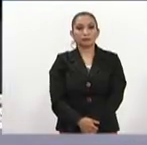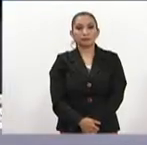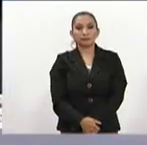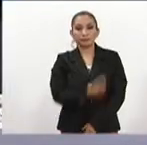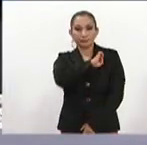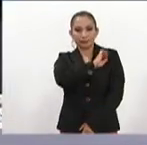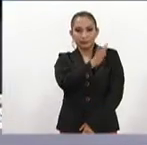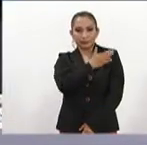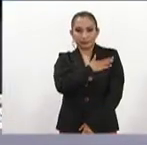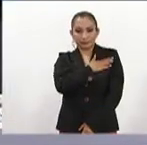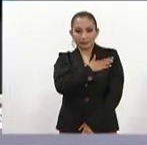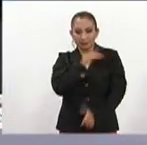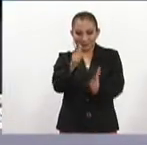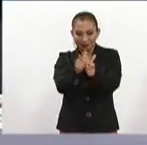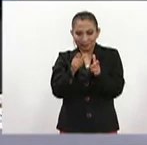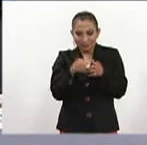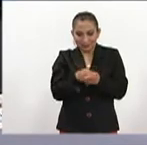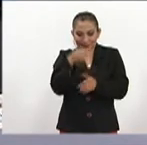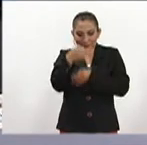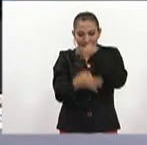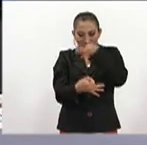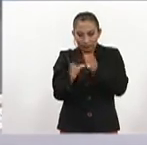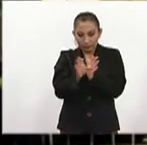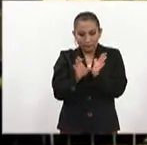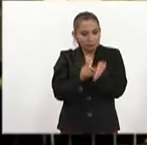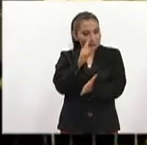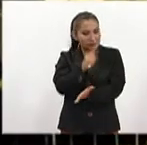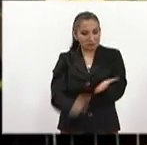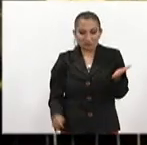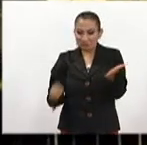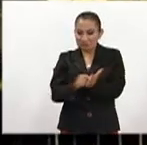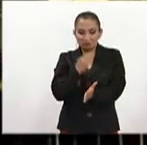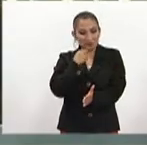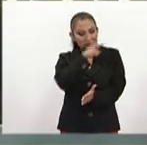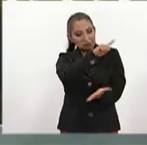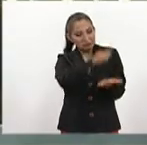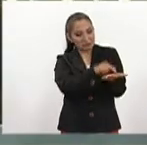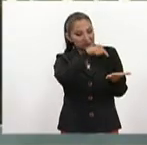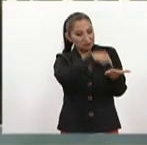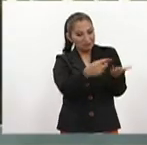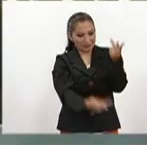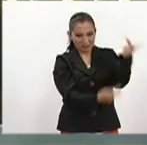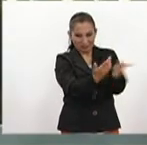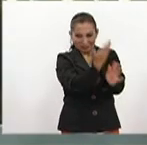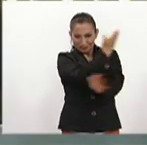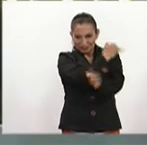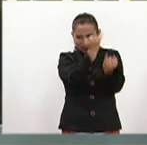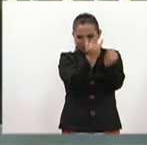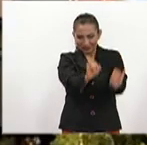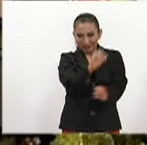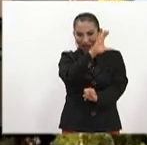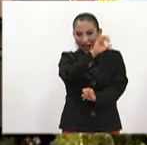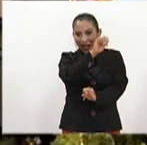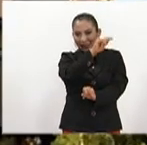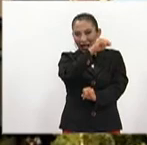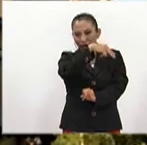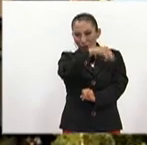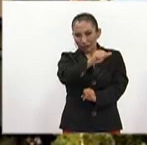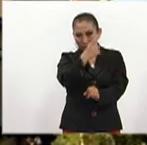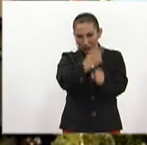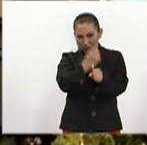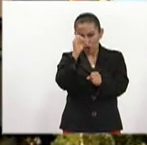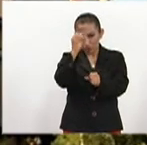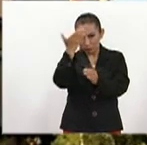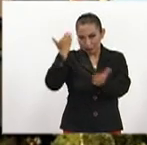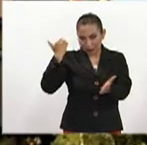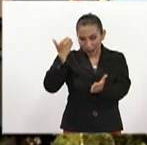En España, el Tribunal Constitucional consideró nula la ley del referendo de independencia de Cataluña del 1 de